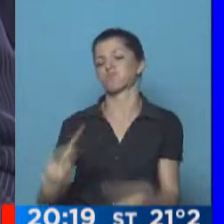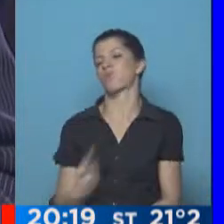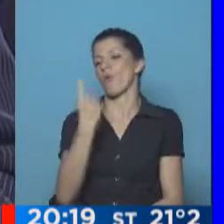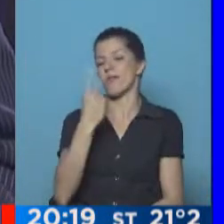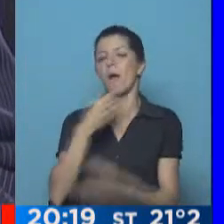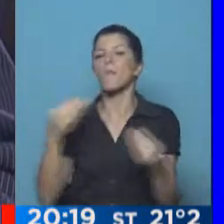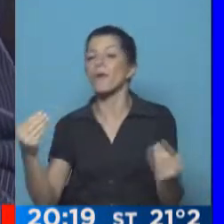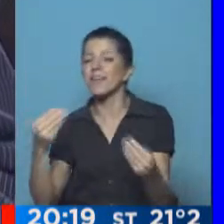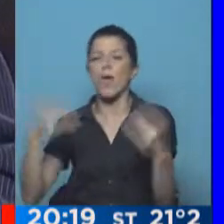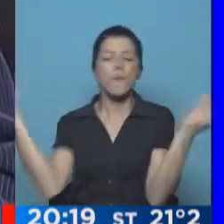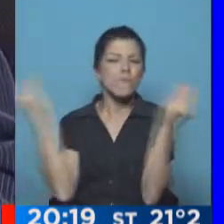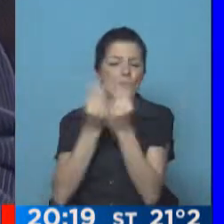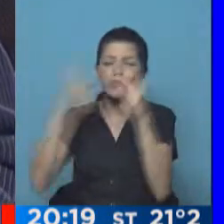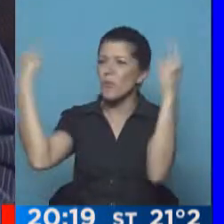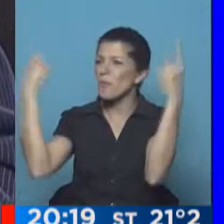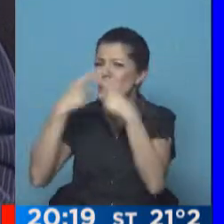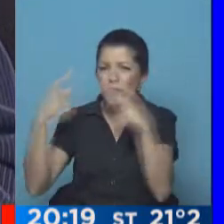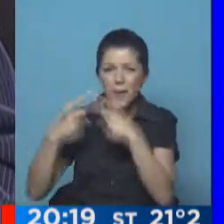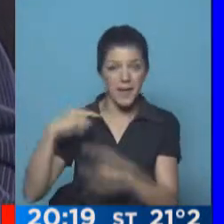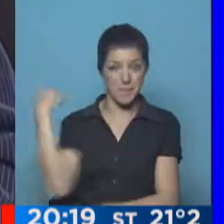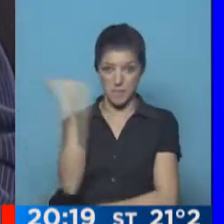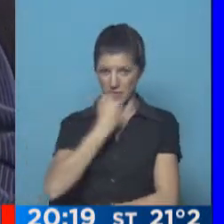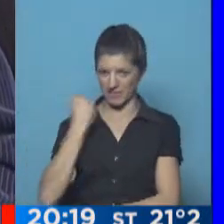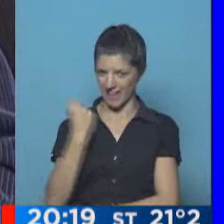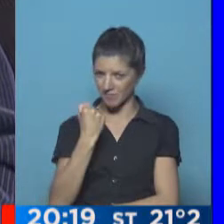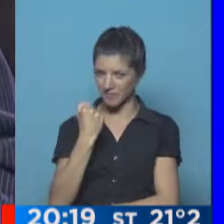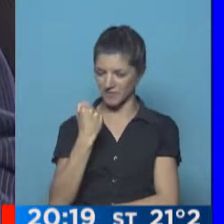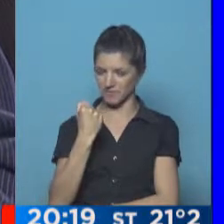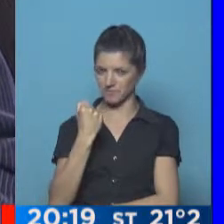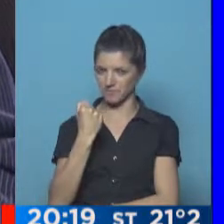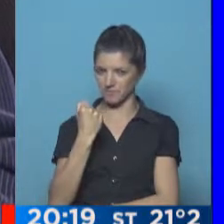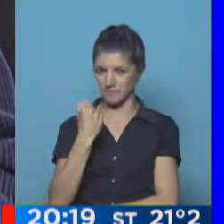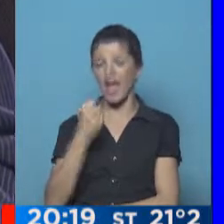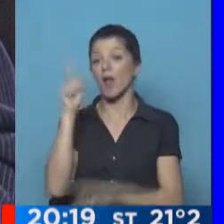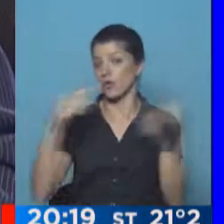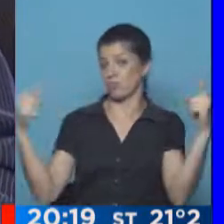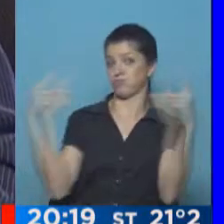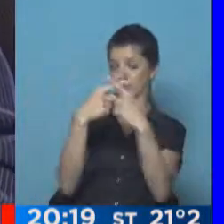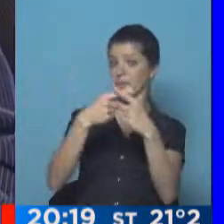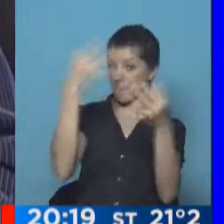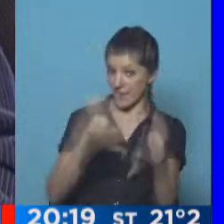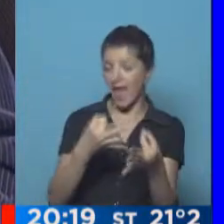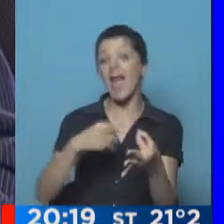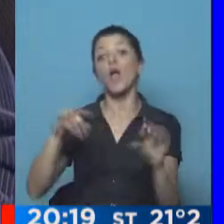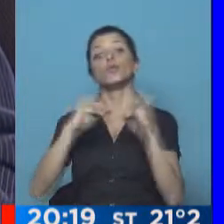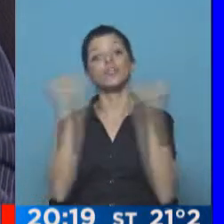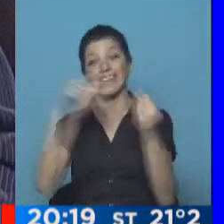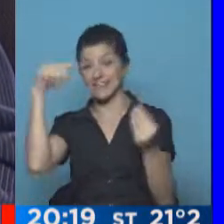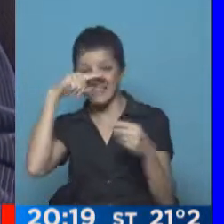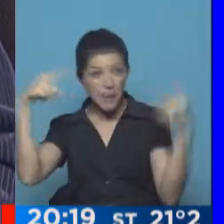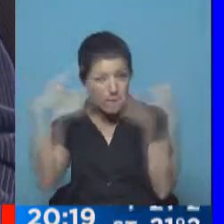tantos partidos tan importantes con los rivales tradicionales, en algunos casos en 7 partidos